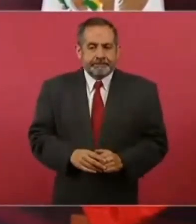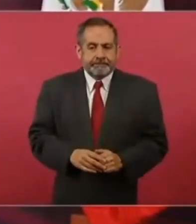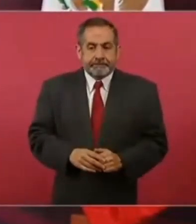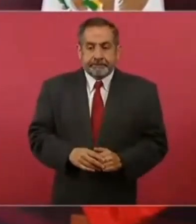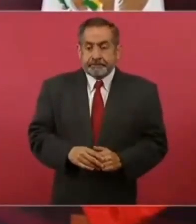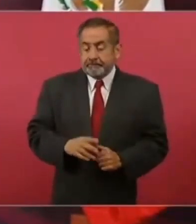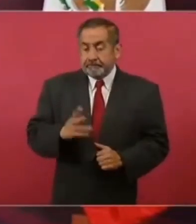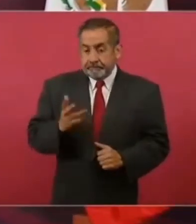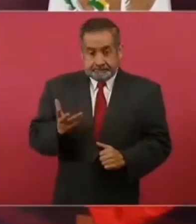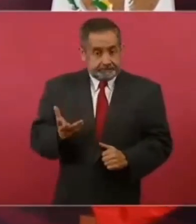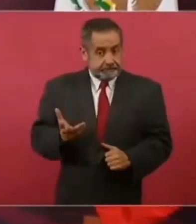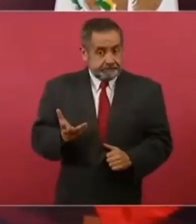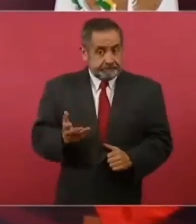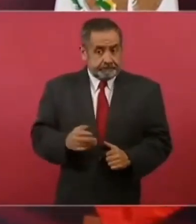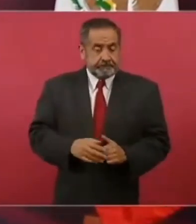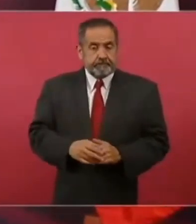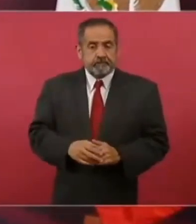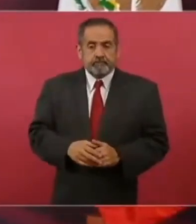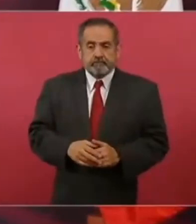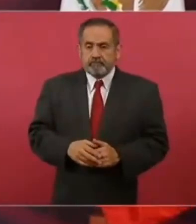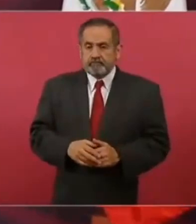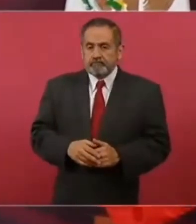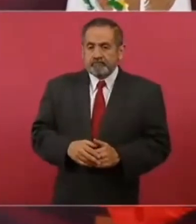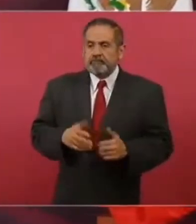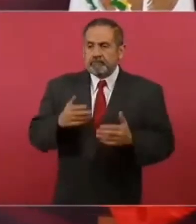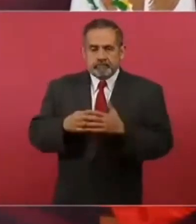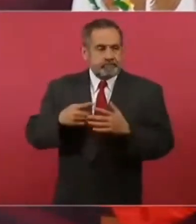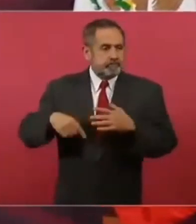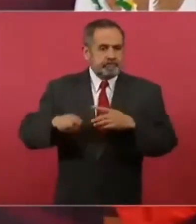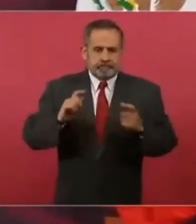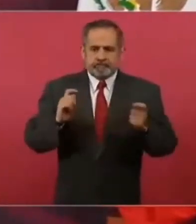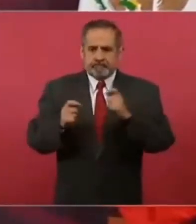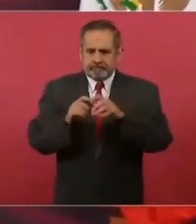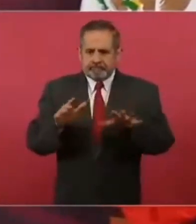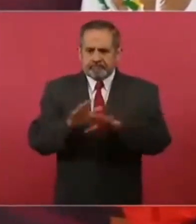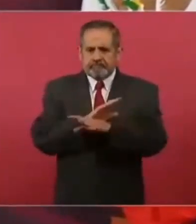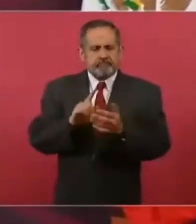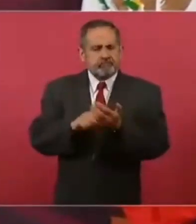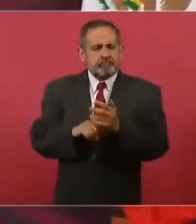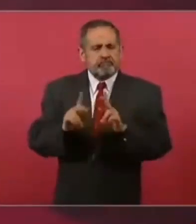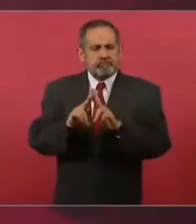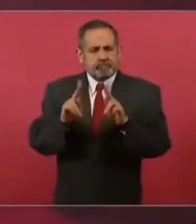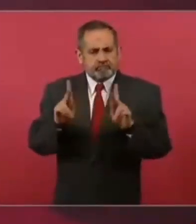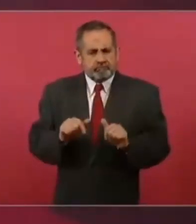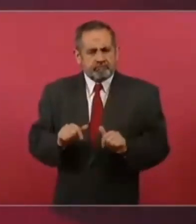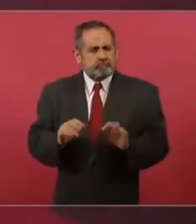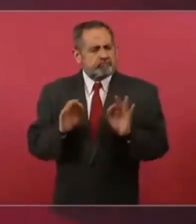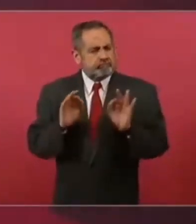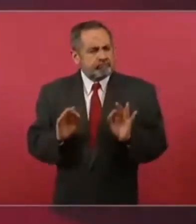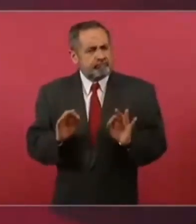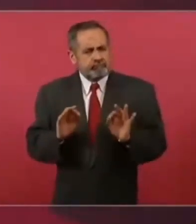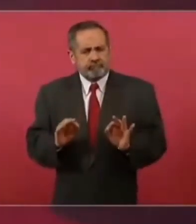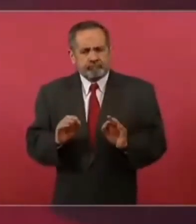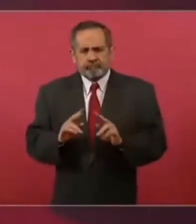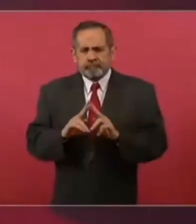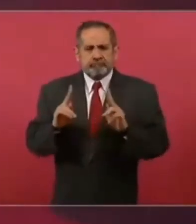ahora estamos llevando a cabo estos cambios de manera pacífica, y